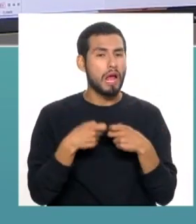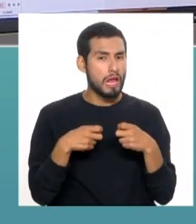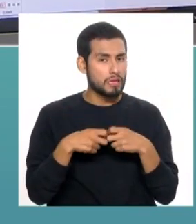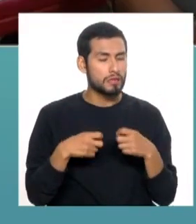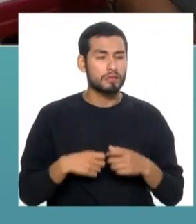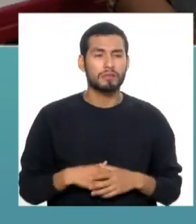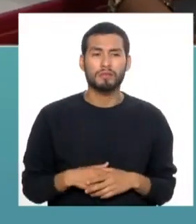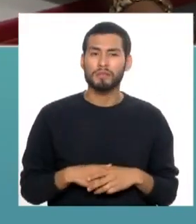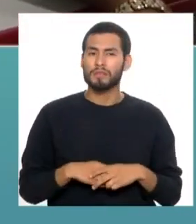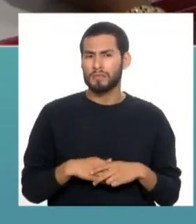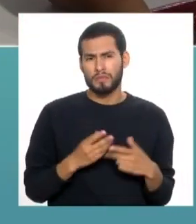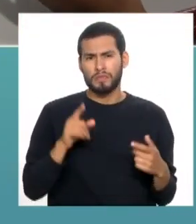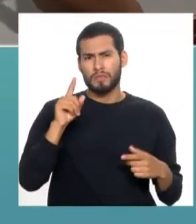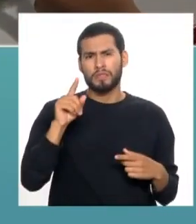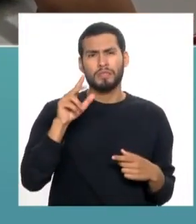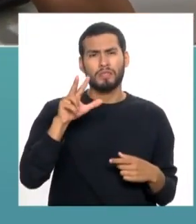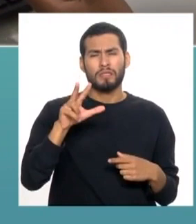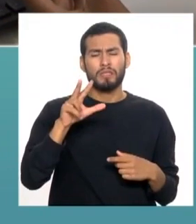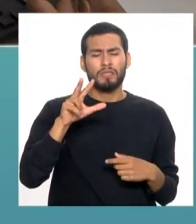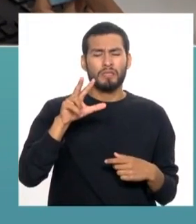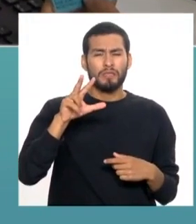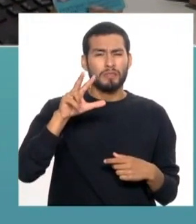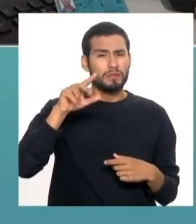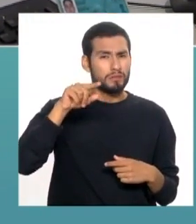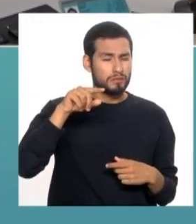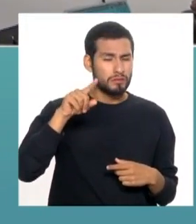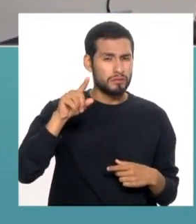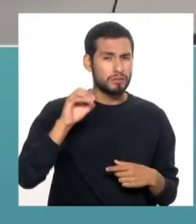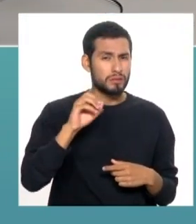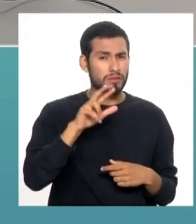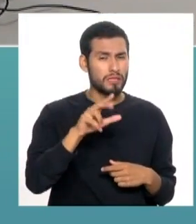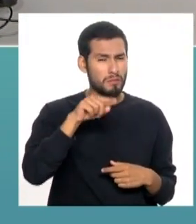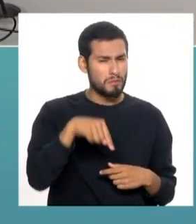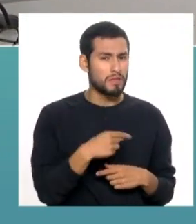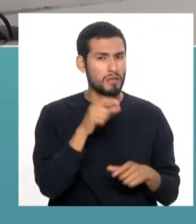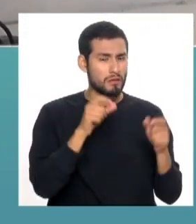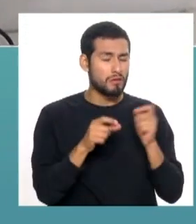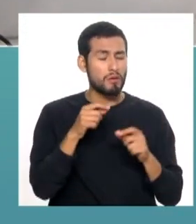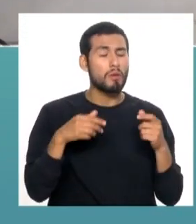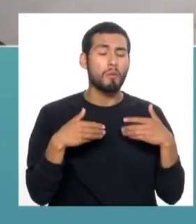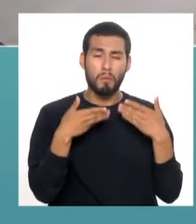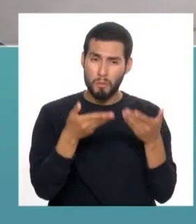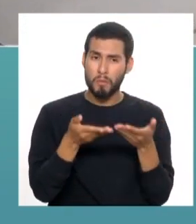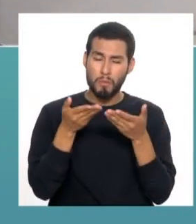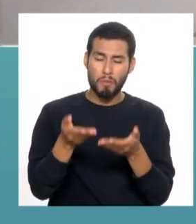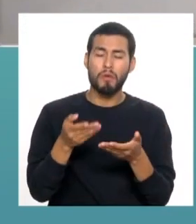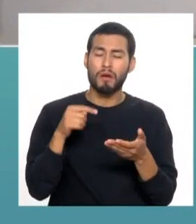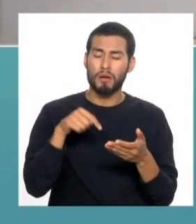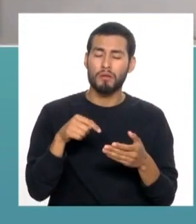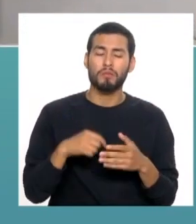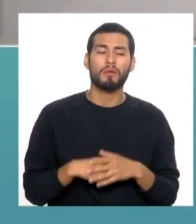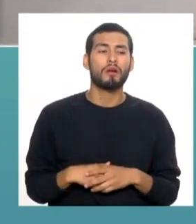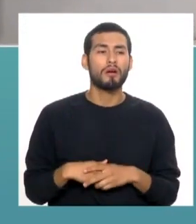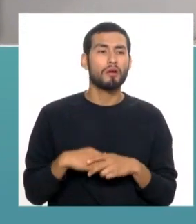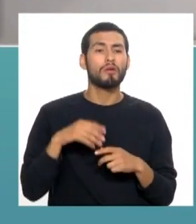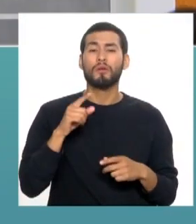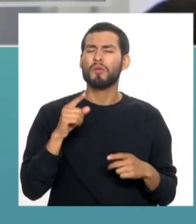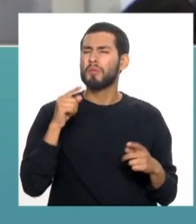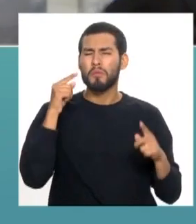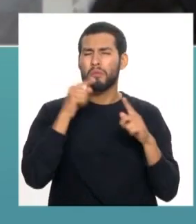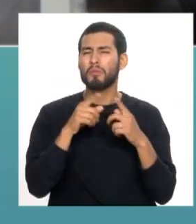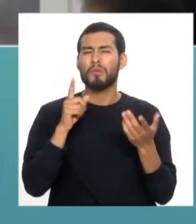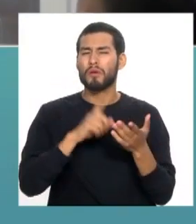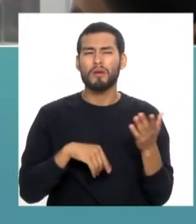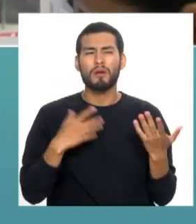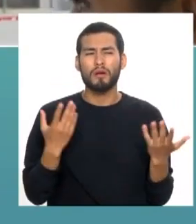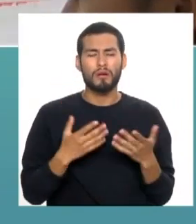electrónica. Tenemos 103.000 licencias de conducir emitidas este periodo. Y uno de los motivos que